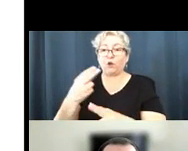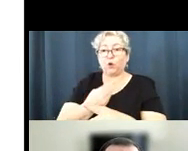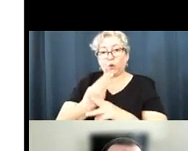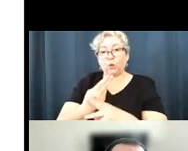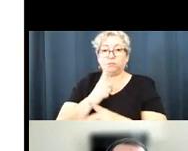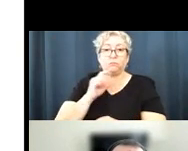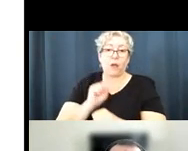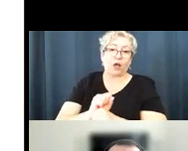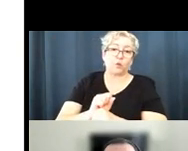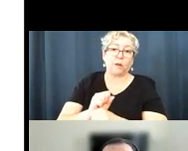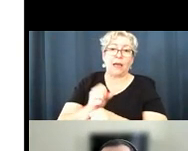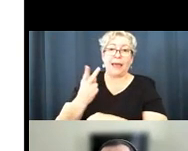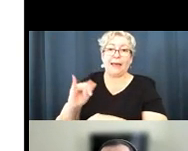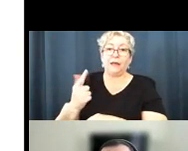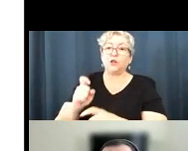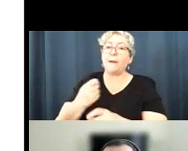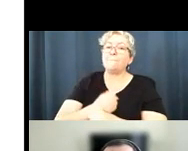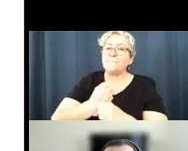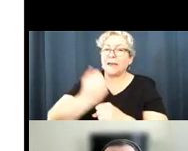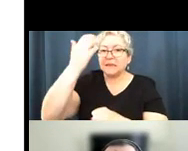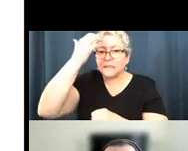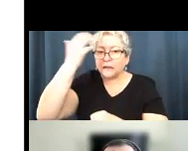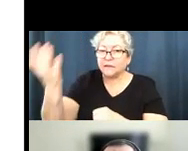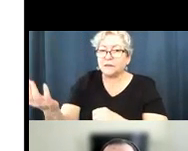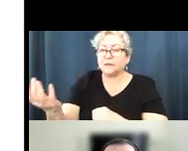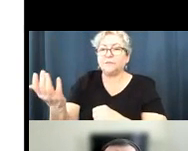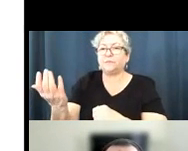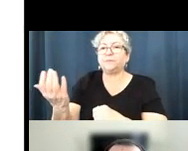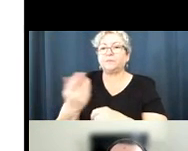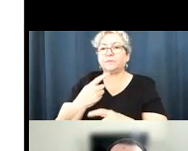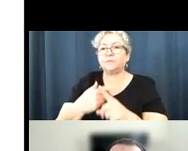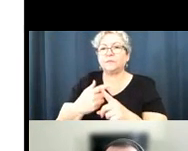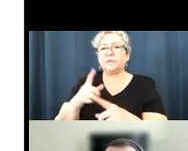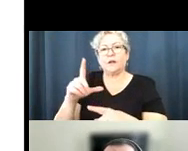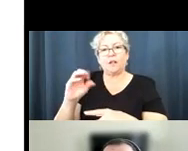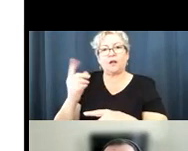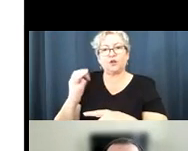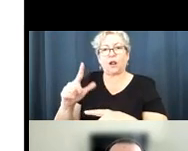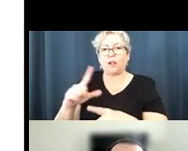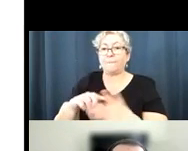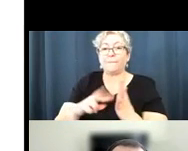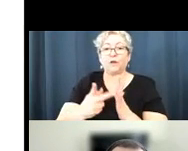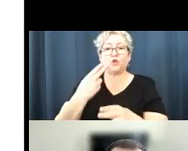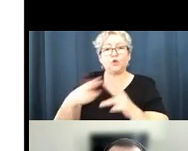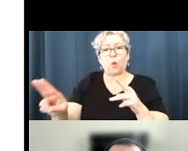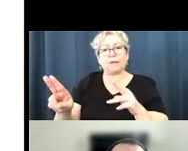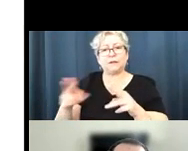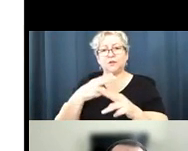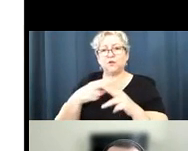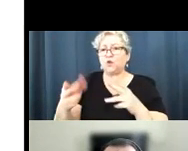tanto, el encabezado es importante y debe usarlo, y deben ser lógicos y deben ser